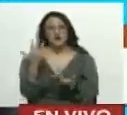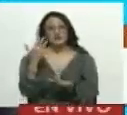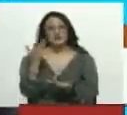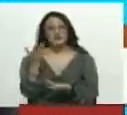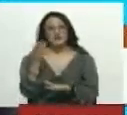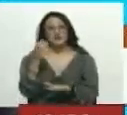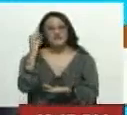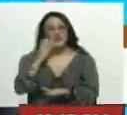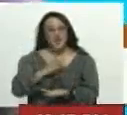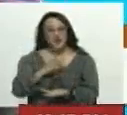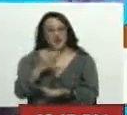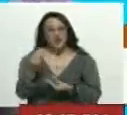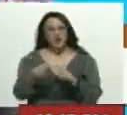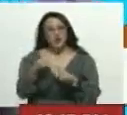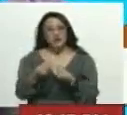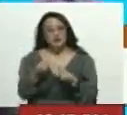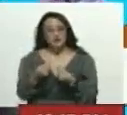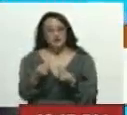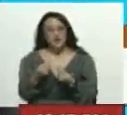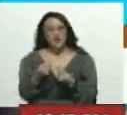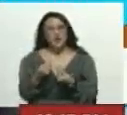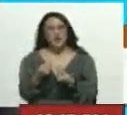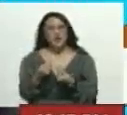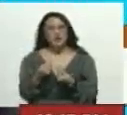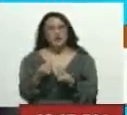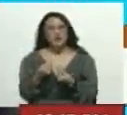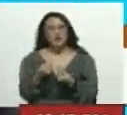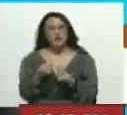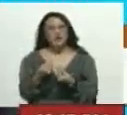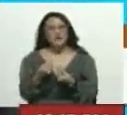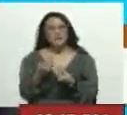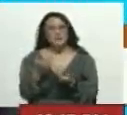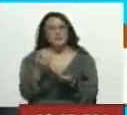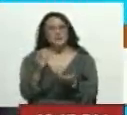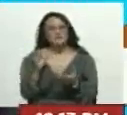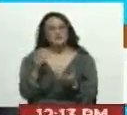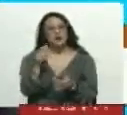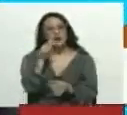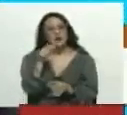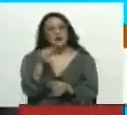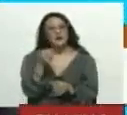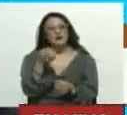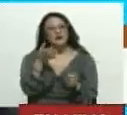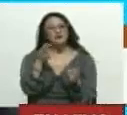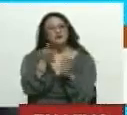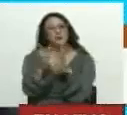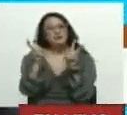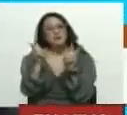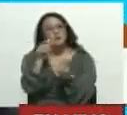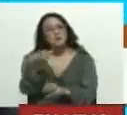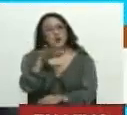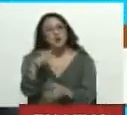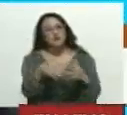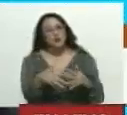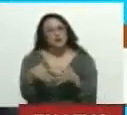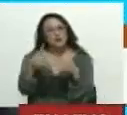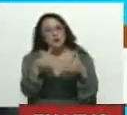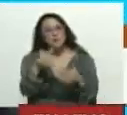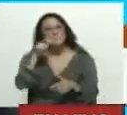Ruz hizo muy buena definición entre el pueblo de los Estados Unidos la gente que batalla